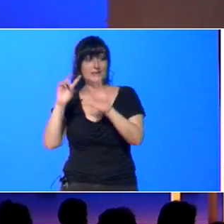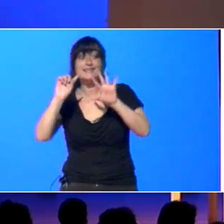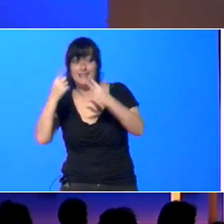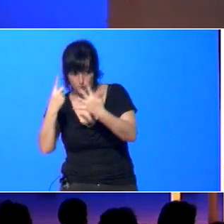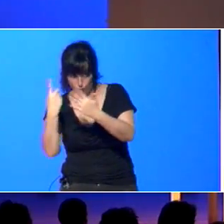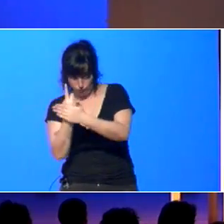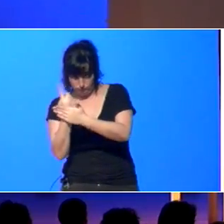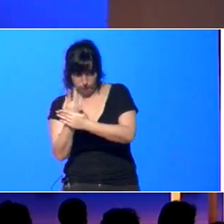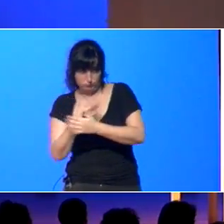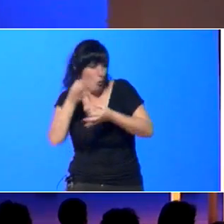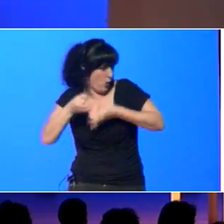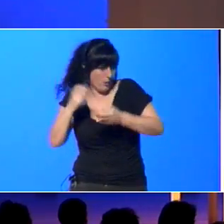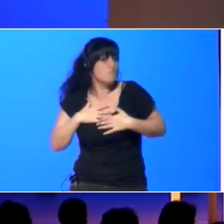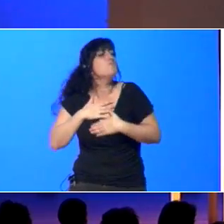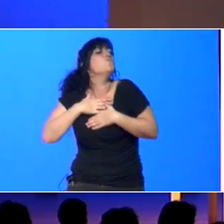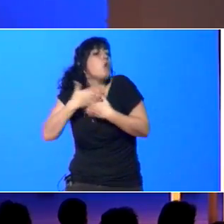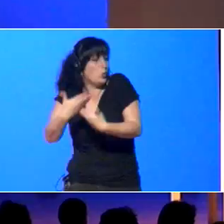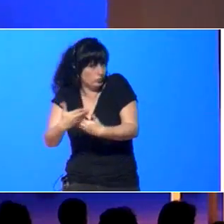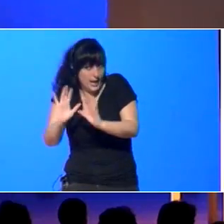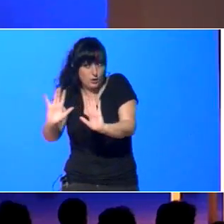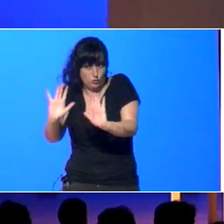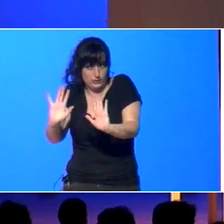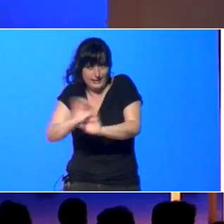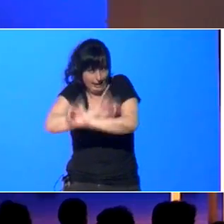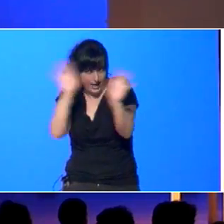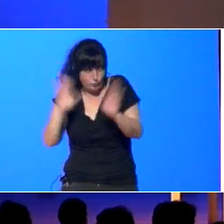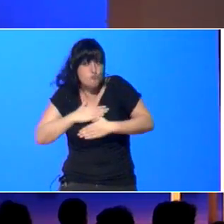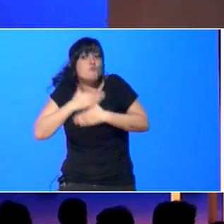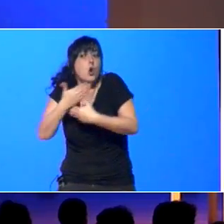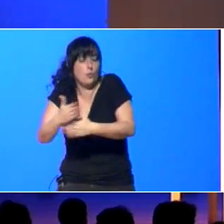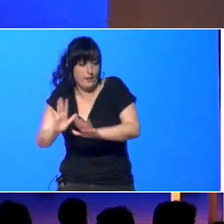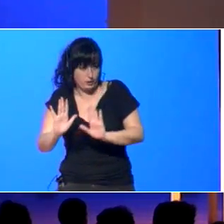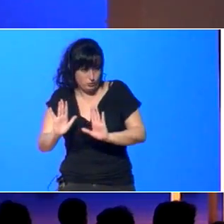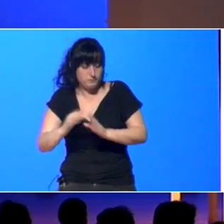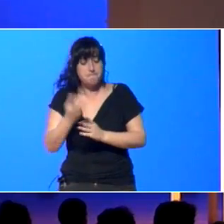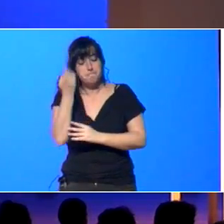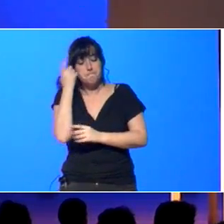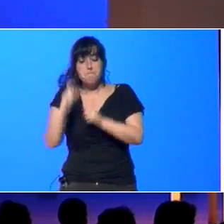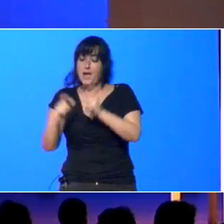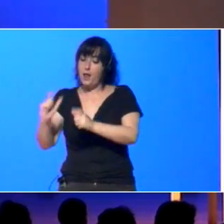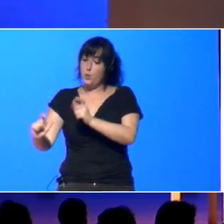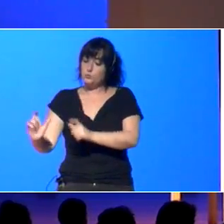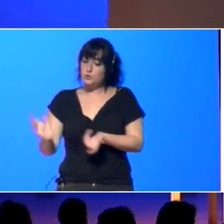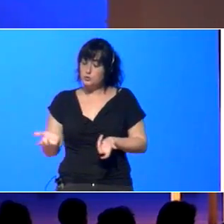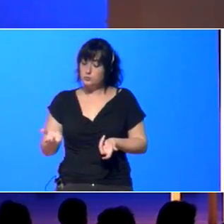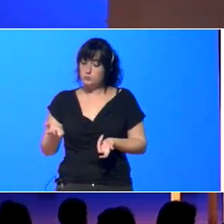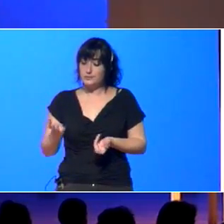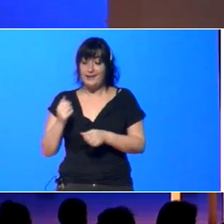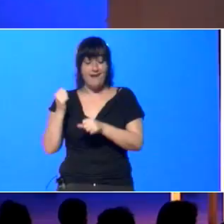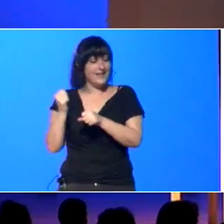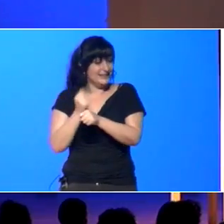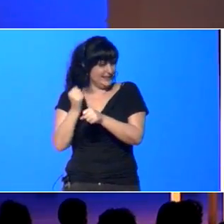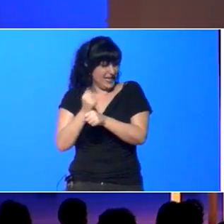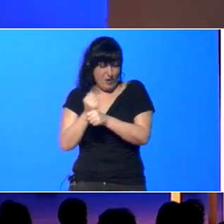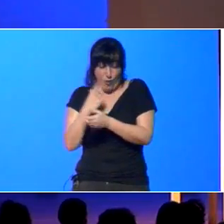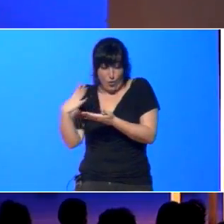siempre voluntarios, que quede claro, siempre voluntarios, alumnos en los cuales todo el trabajo que hicieran